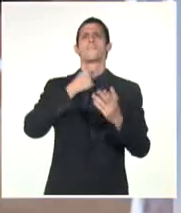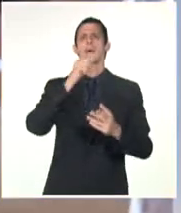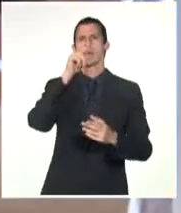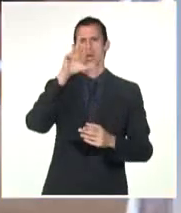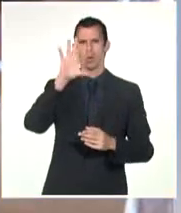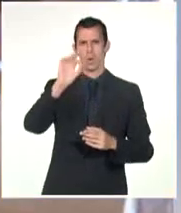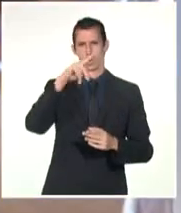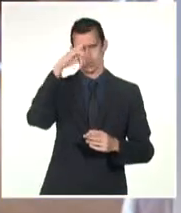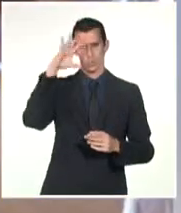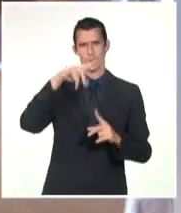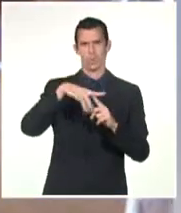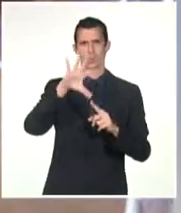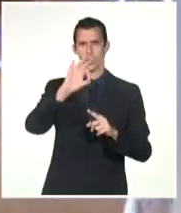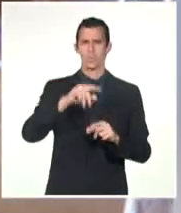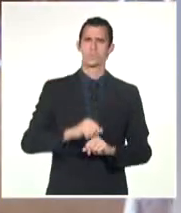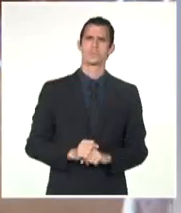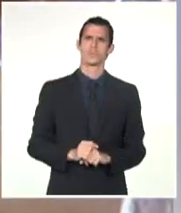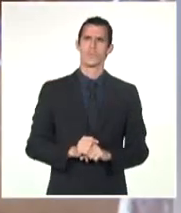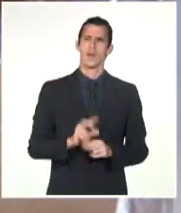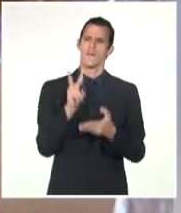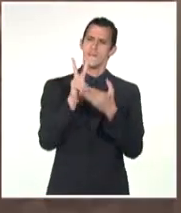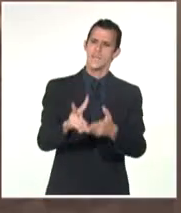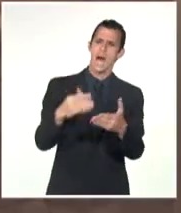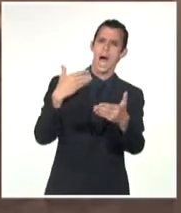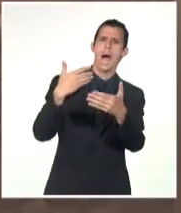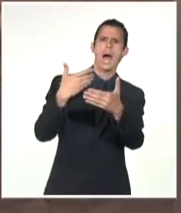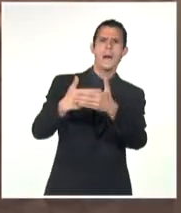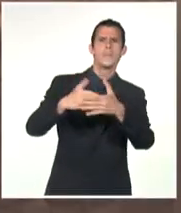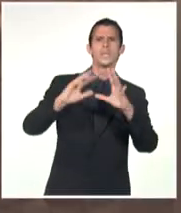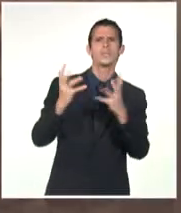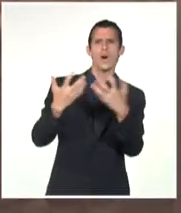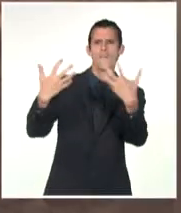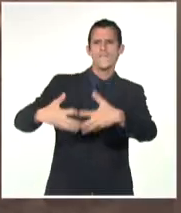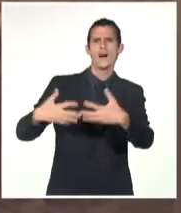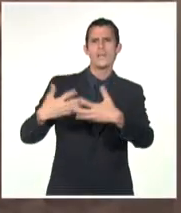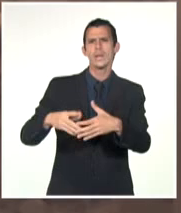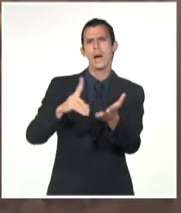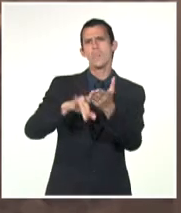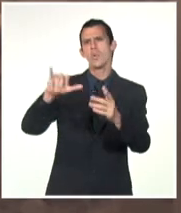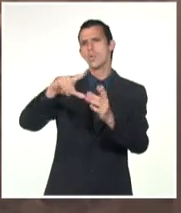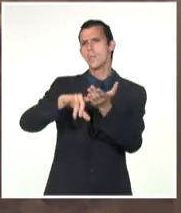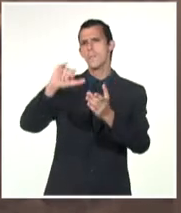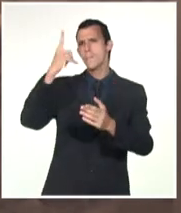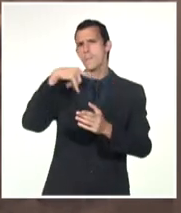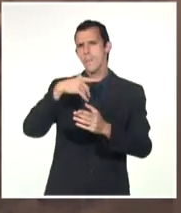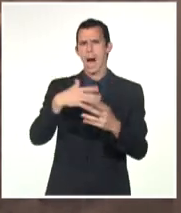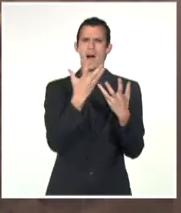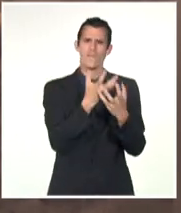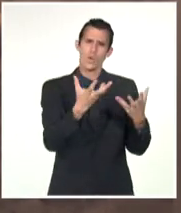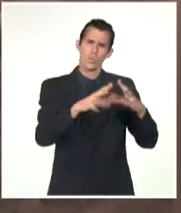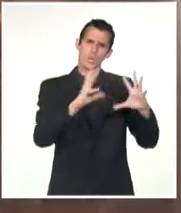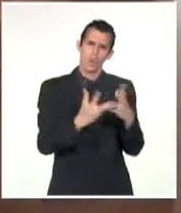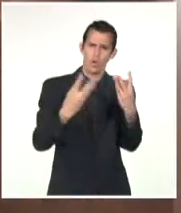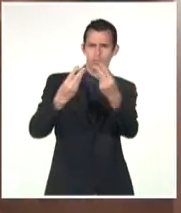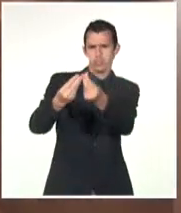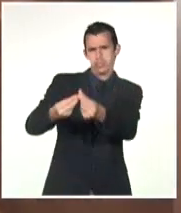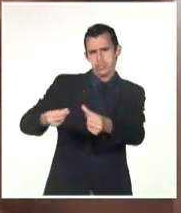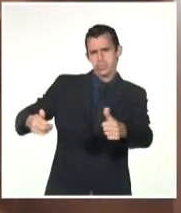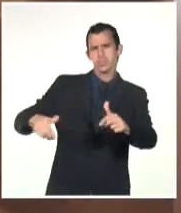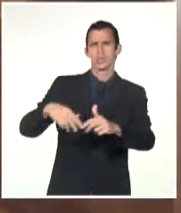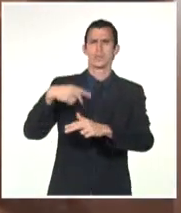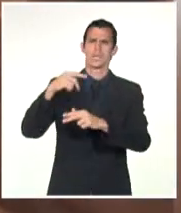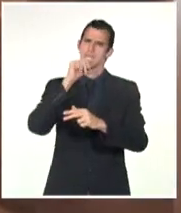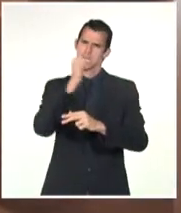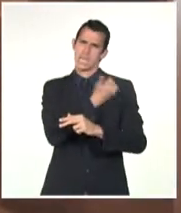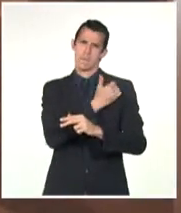hasta la nueva planta de pulpa a un 75% de avance y que permitiera la producción de mil toneladas adicionales tras su puesta en marcha el próximo